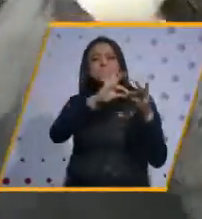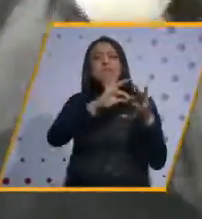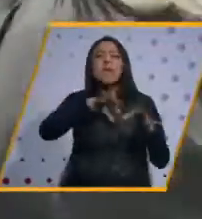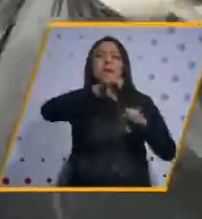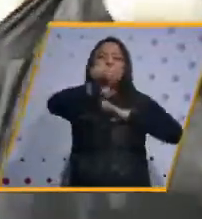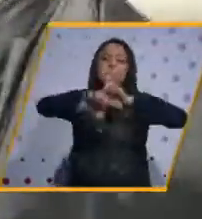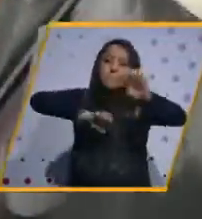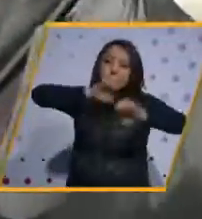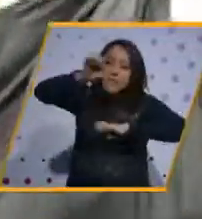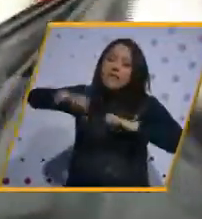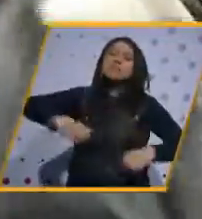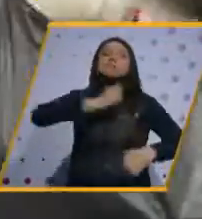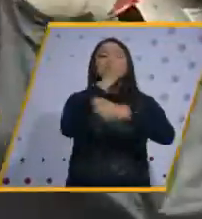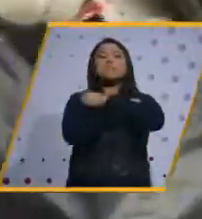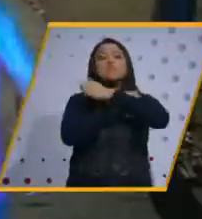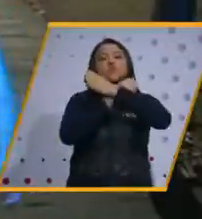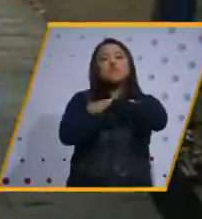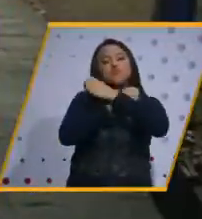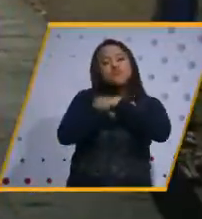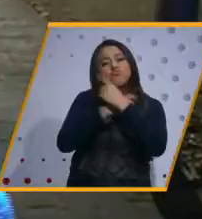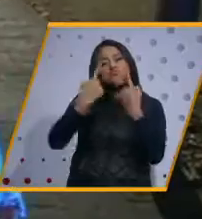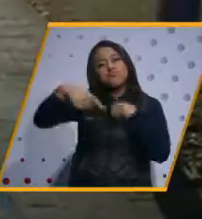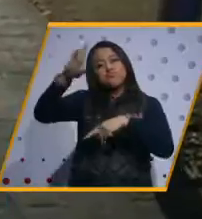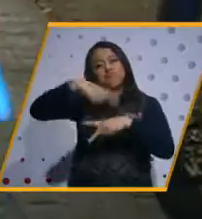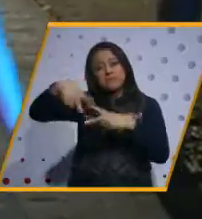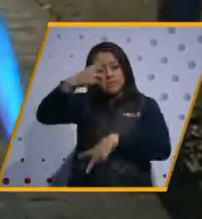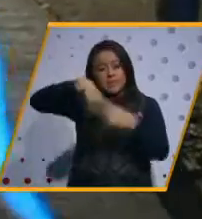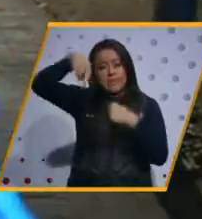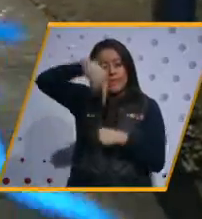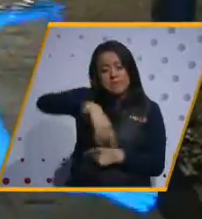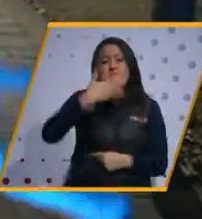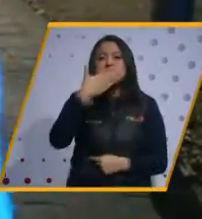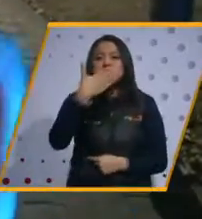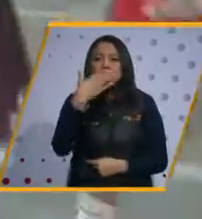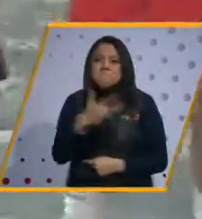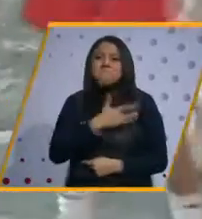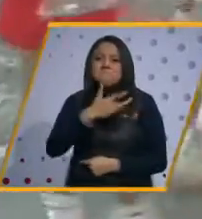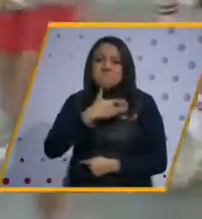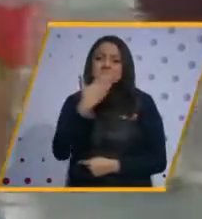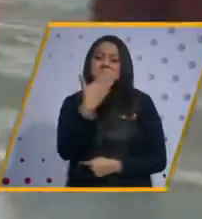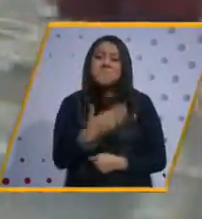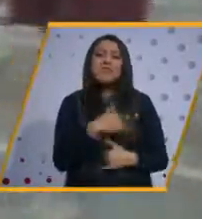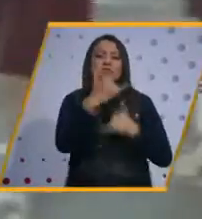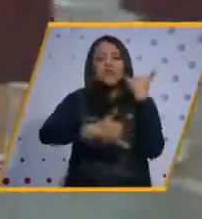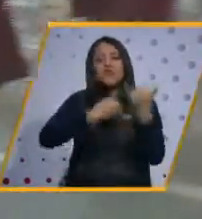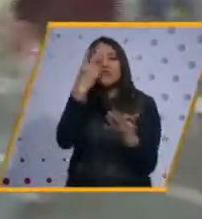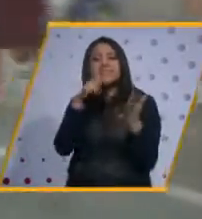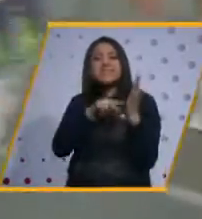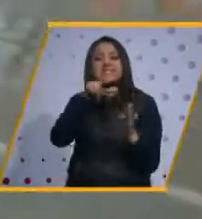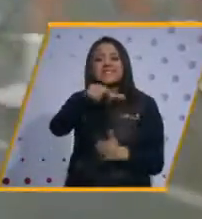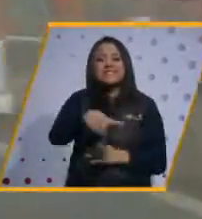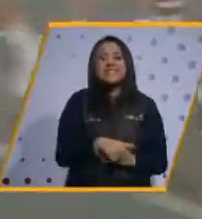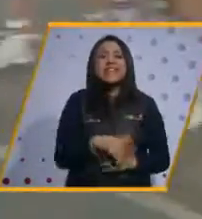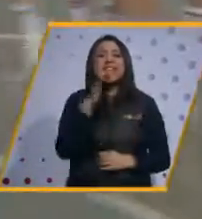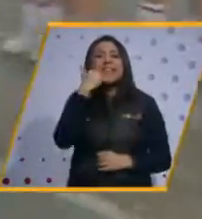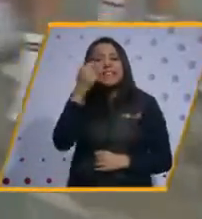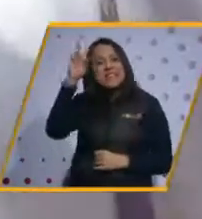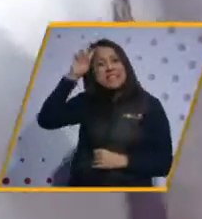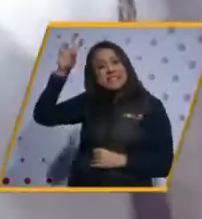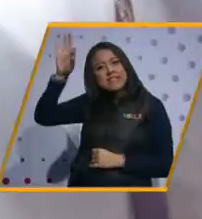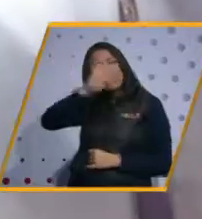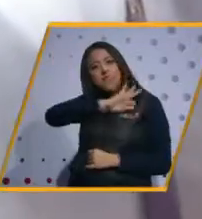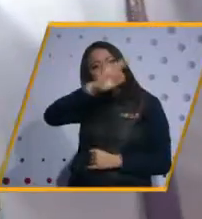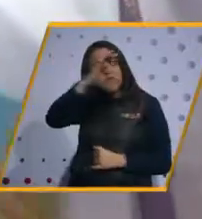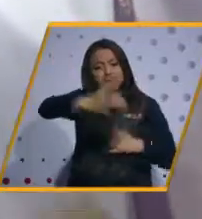empresas, clubes y colegios que han recibido con los brazos abiertos la campaña Juguetón 2017. Todo esto con el deseo de juntar